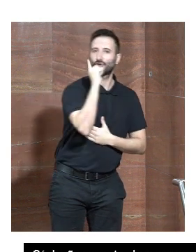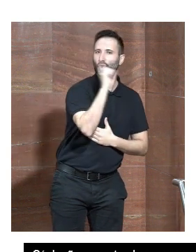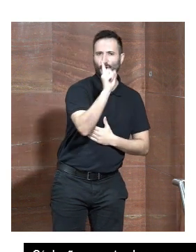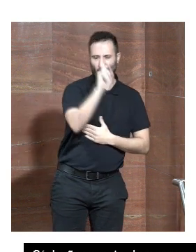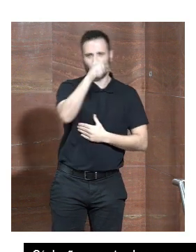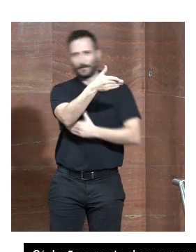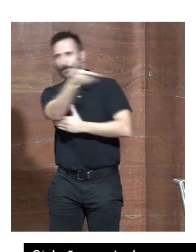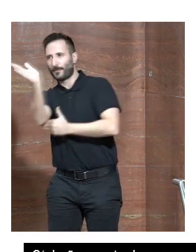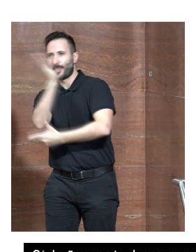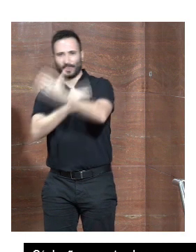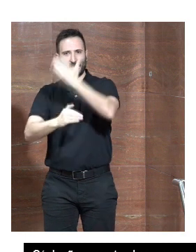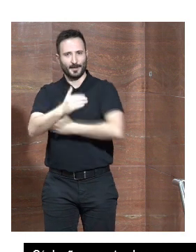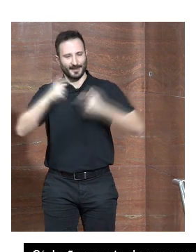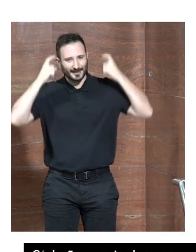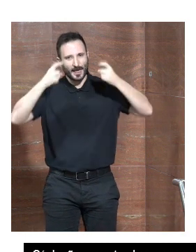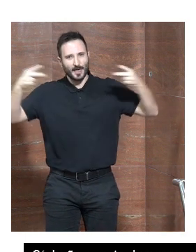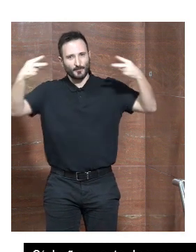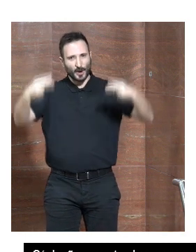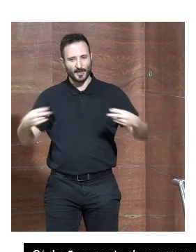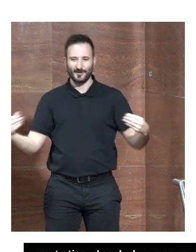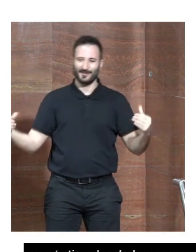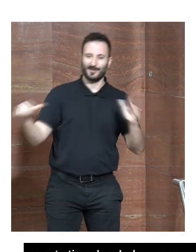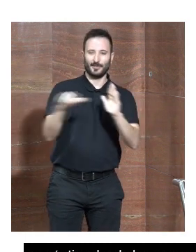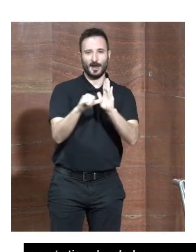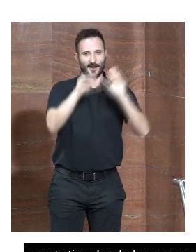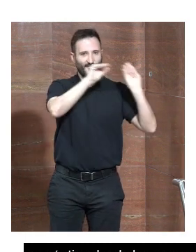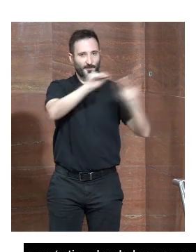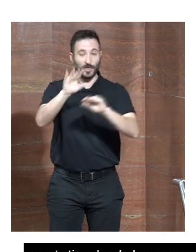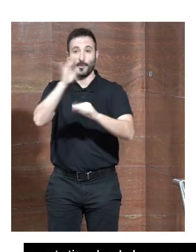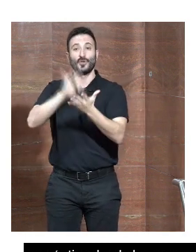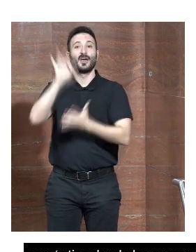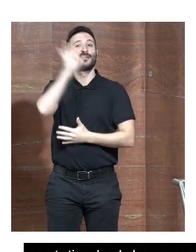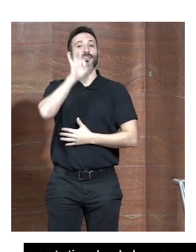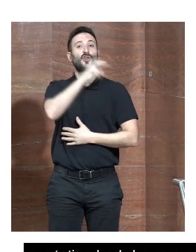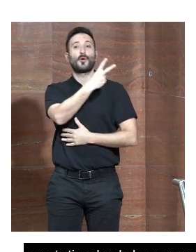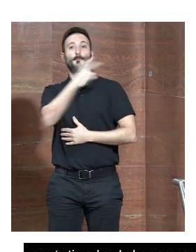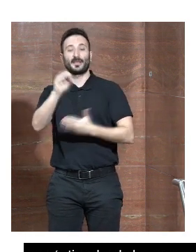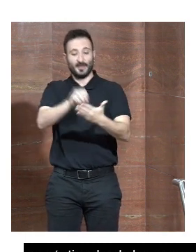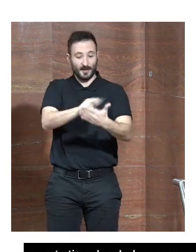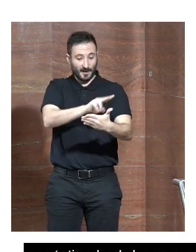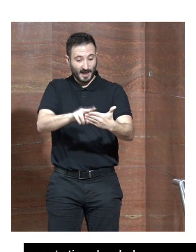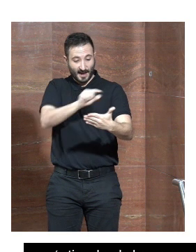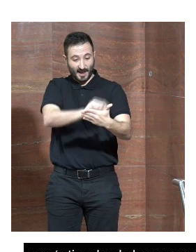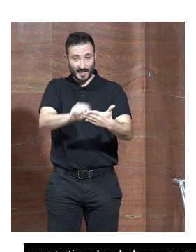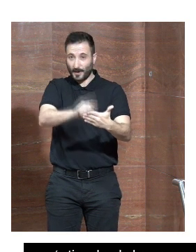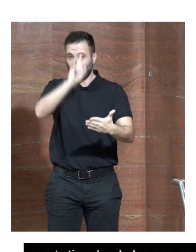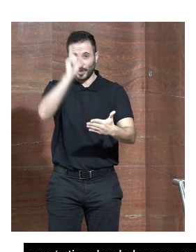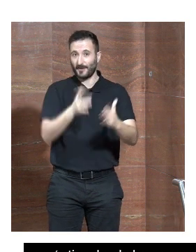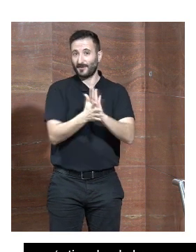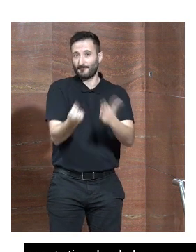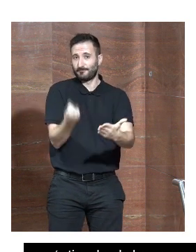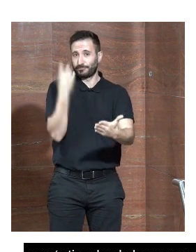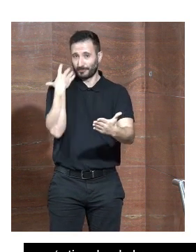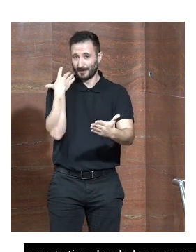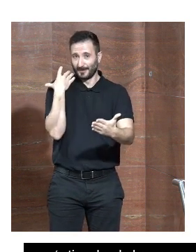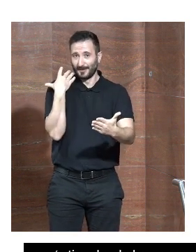baja visión, porque lo mismo que en el siglo XX no saber leer y escribir era analfabetismo, en